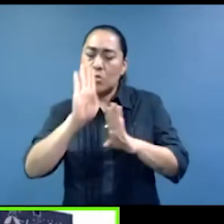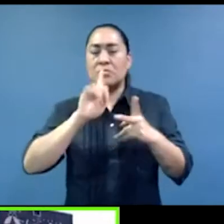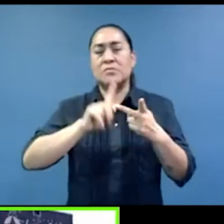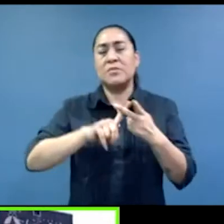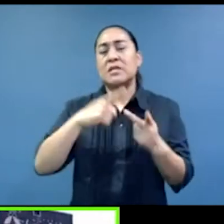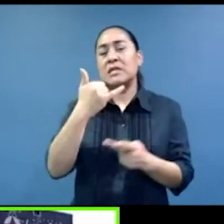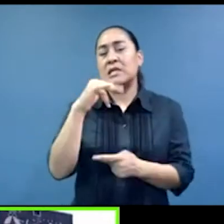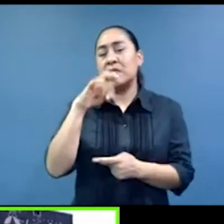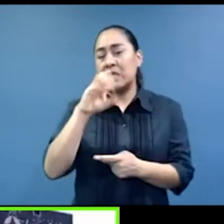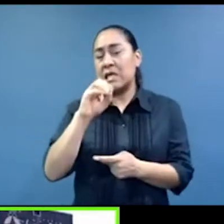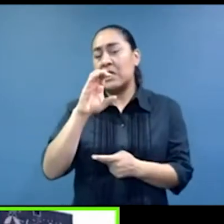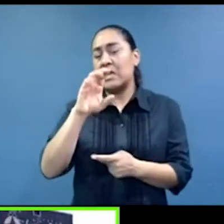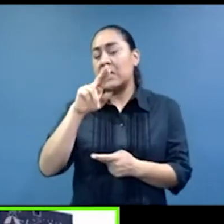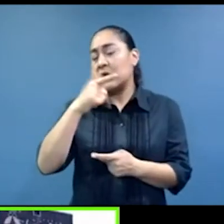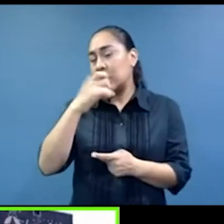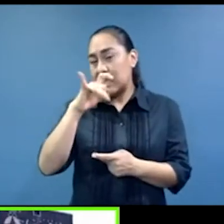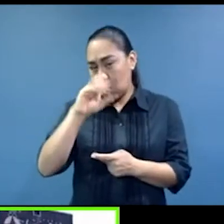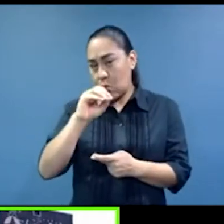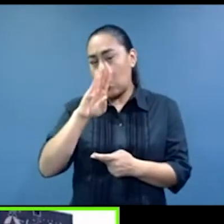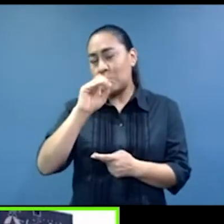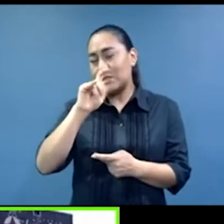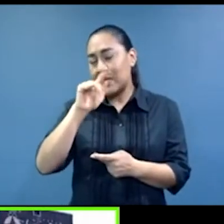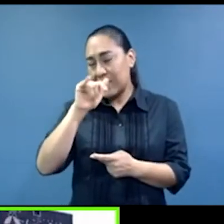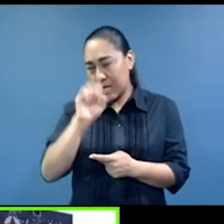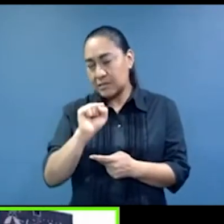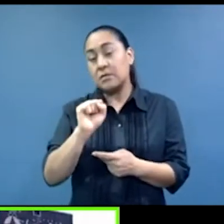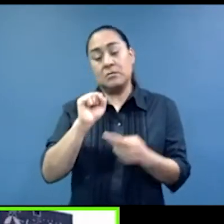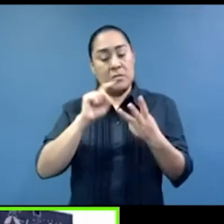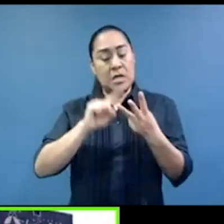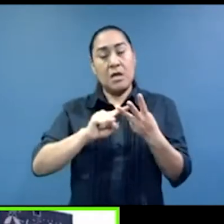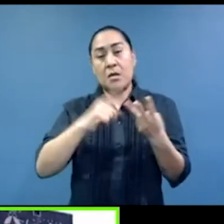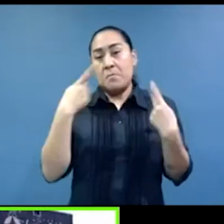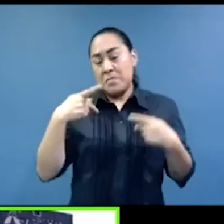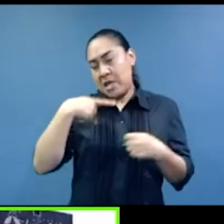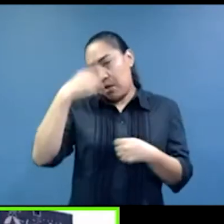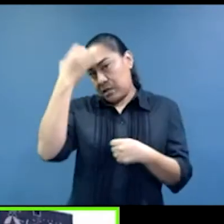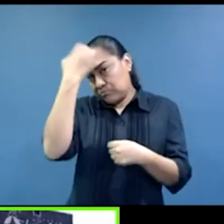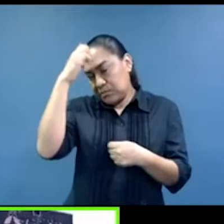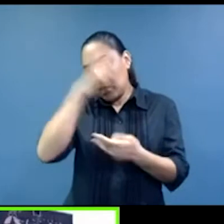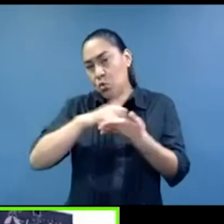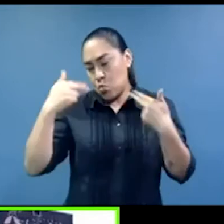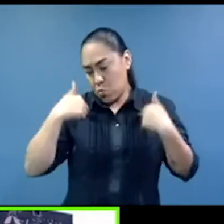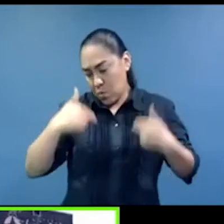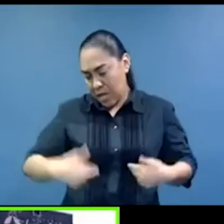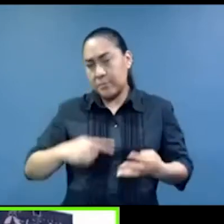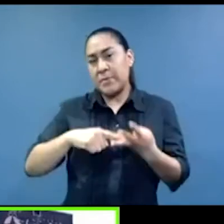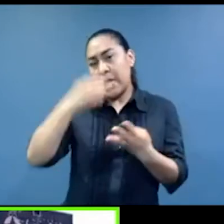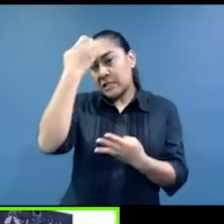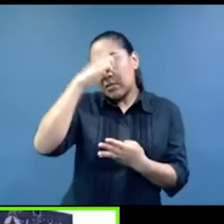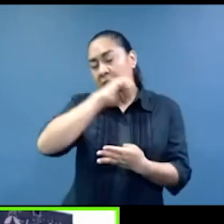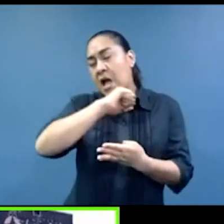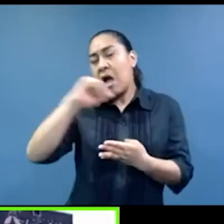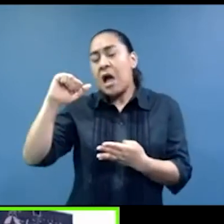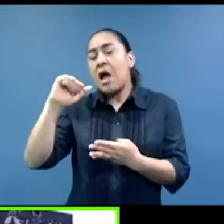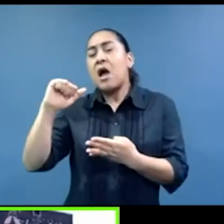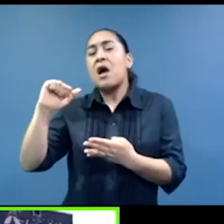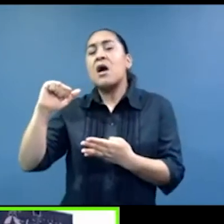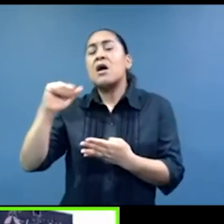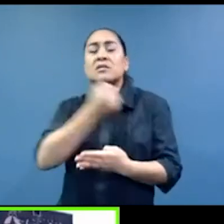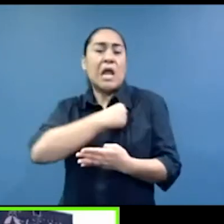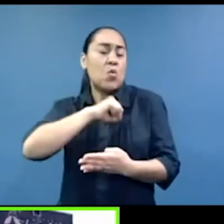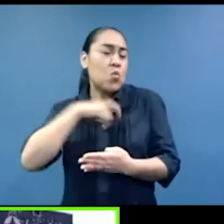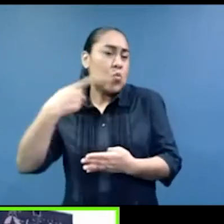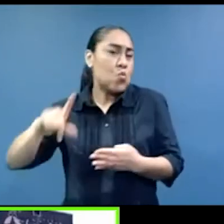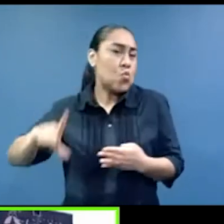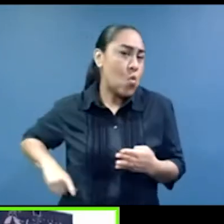ginecobstetras, sino que expertas en derechos humanos, expertas en salud pública, estén en la creación de esa norma, y